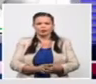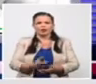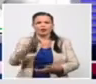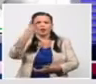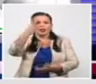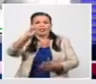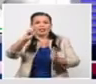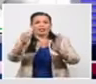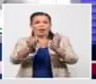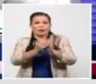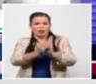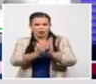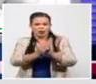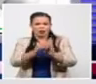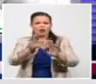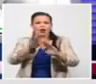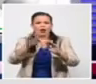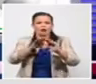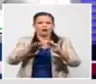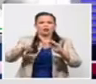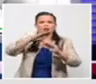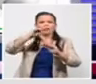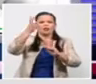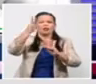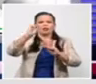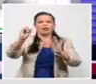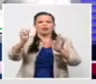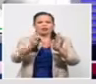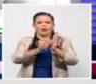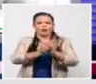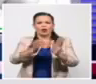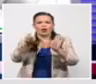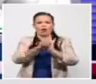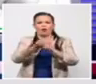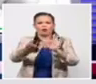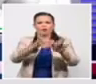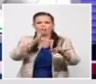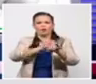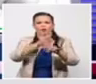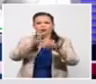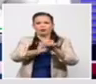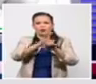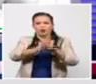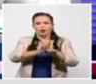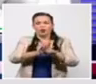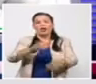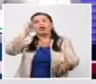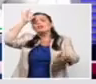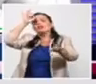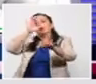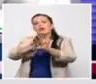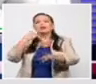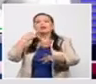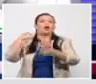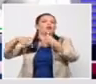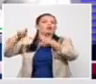la cifra de 30.000 confirmados desde el inicio de la epidemia en nuestro país. La cifra exacta,